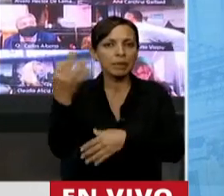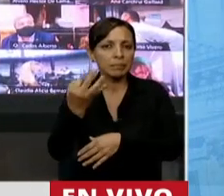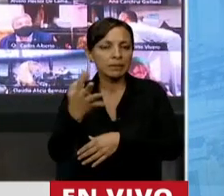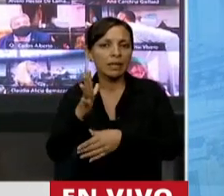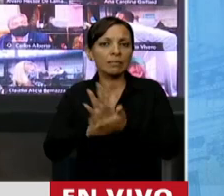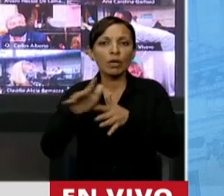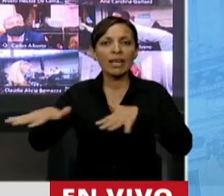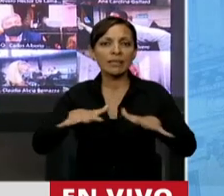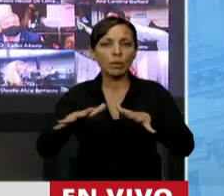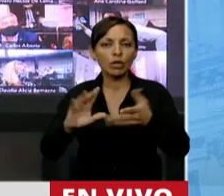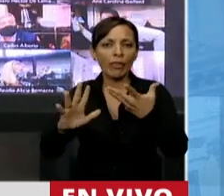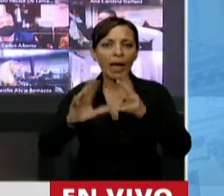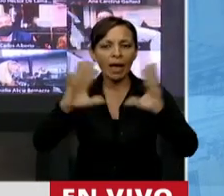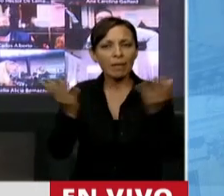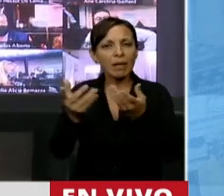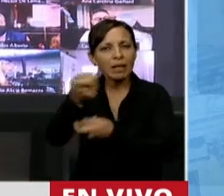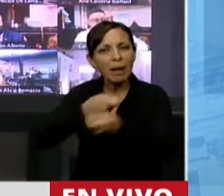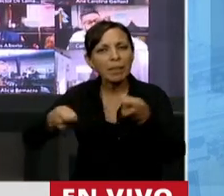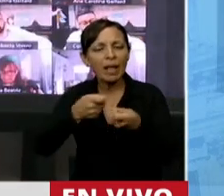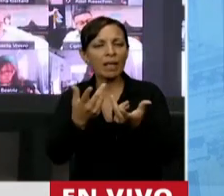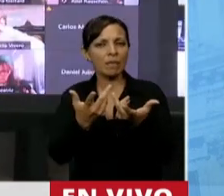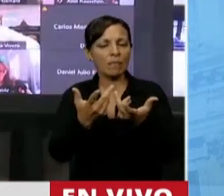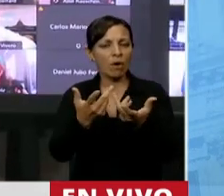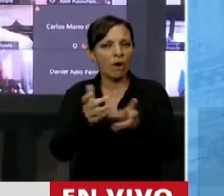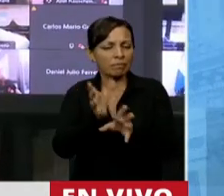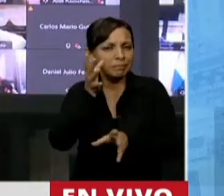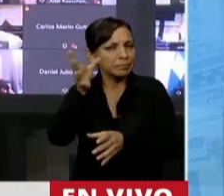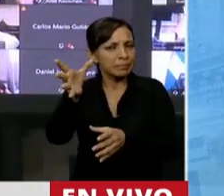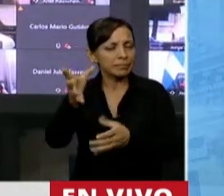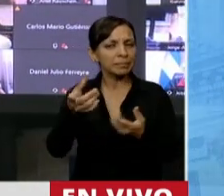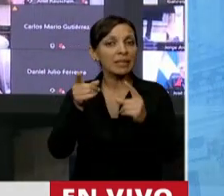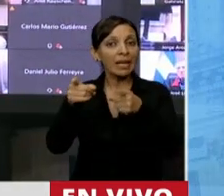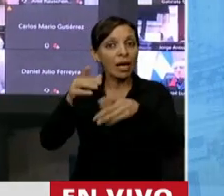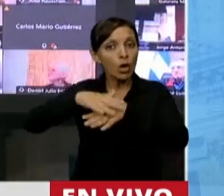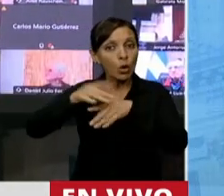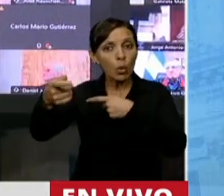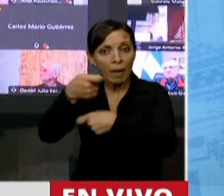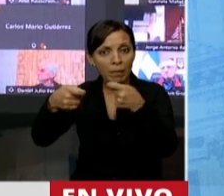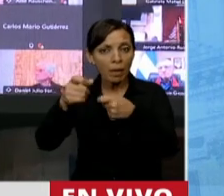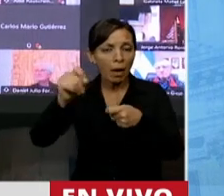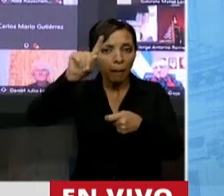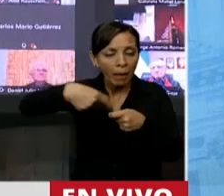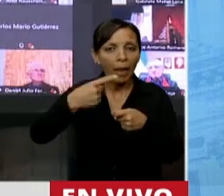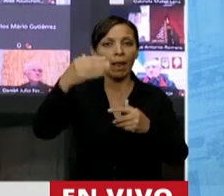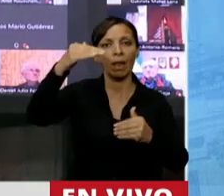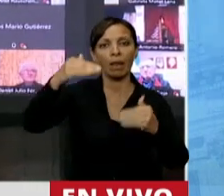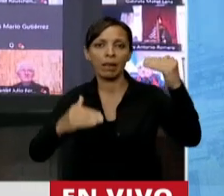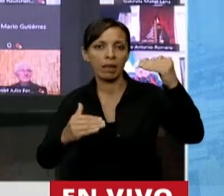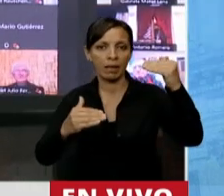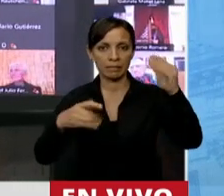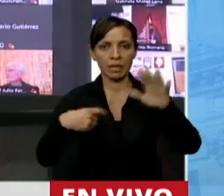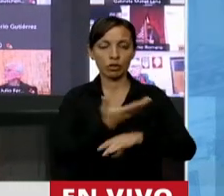un capitalismo salvaje que, entre otras cosas, nos ha dejado niveles de desigualdad